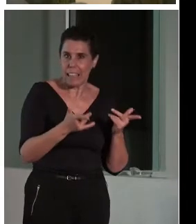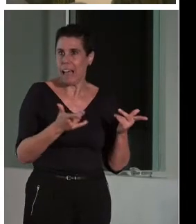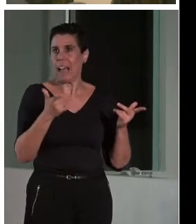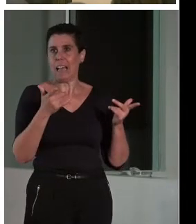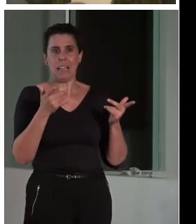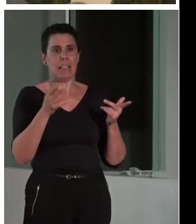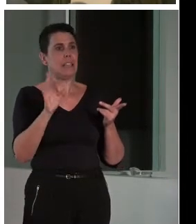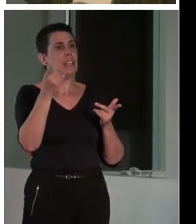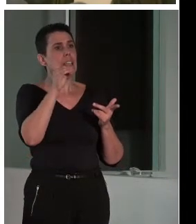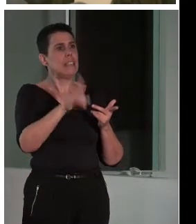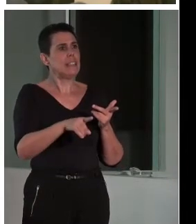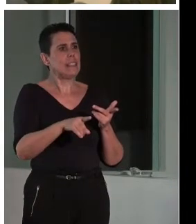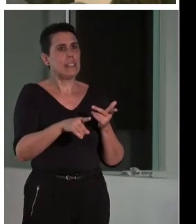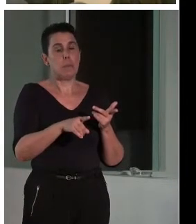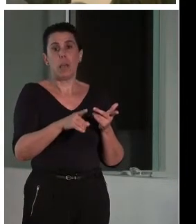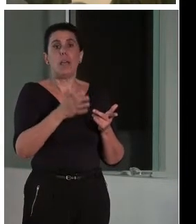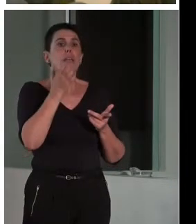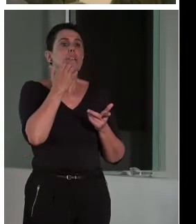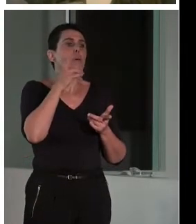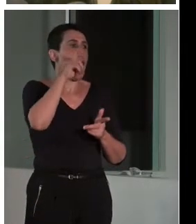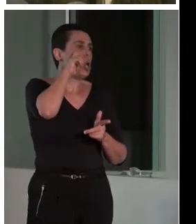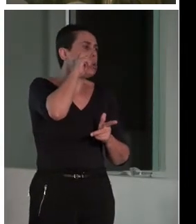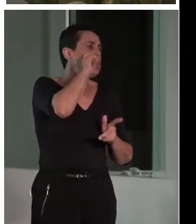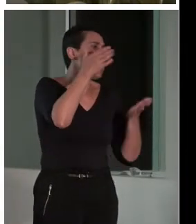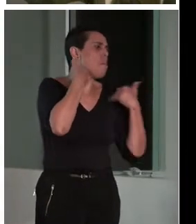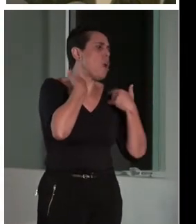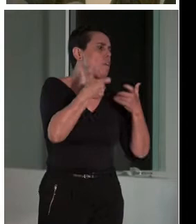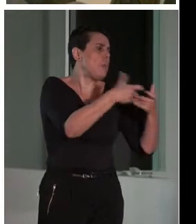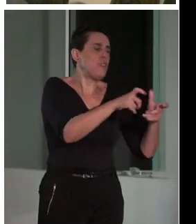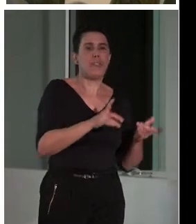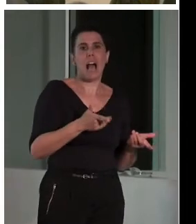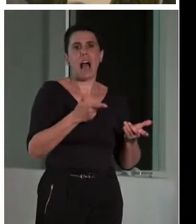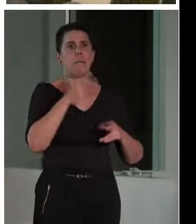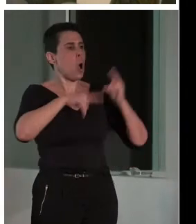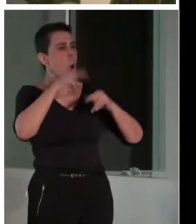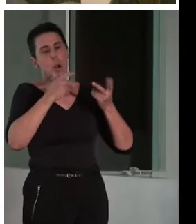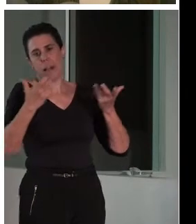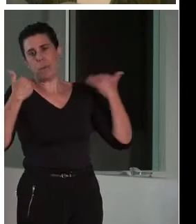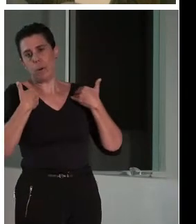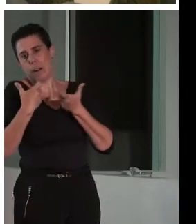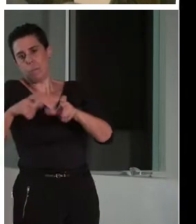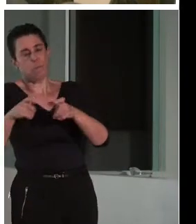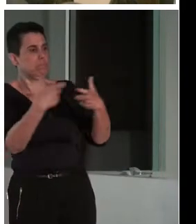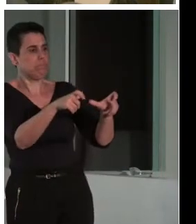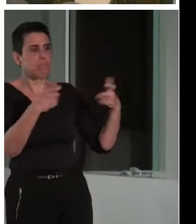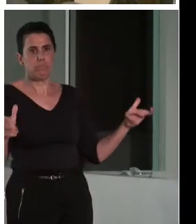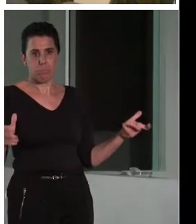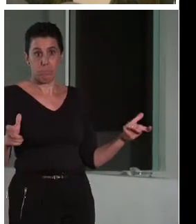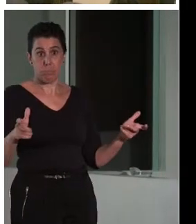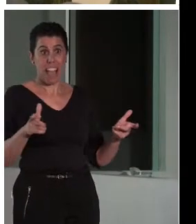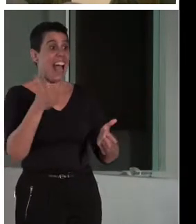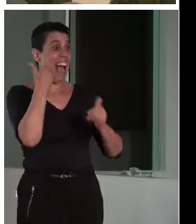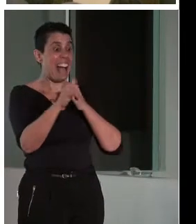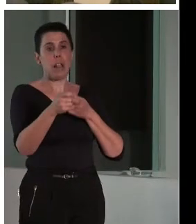hablaba de este aspecto y se hablaba de turismo llegó una cosa si urbanismo lleva a otra sino entonces la coordinación es la que está